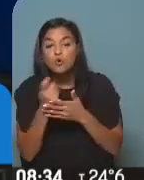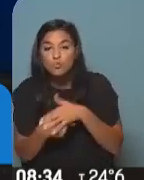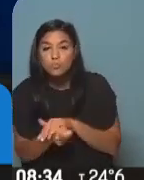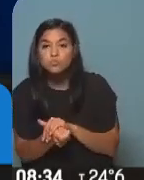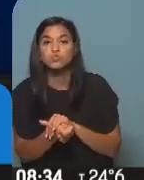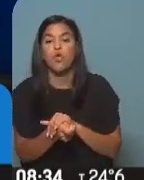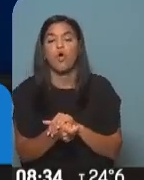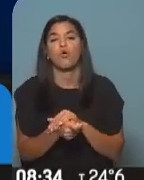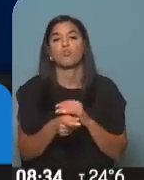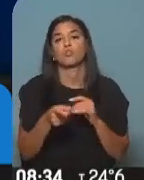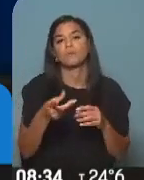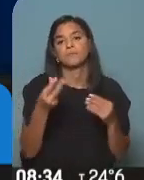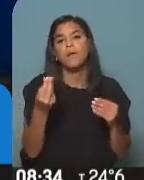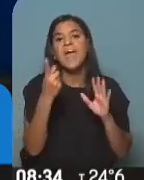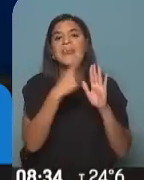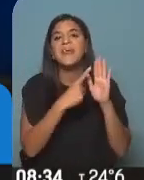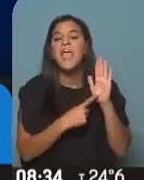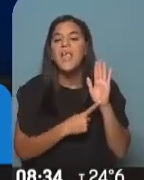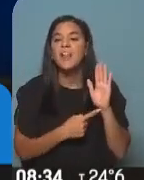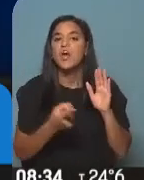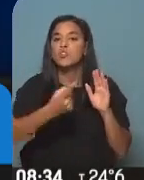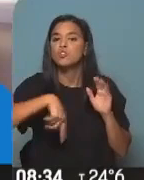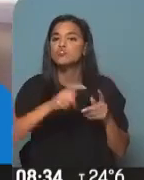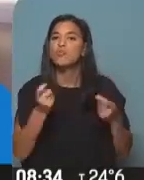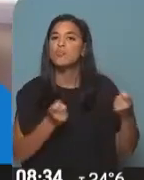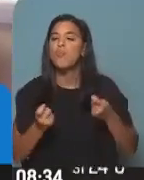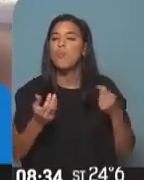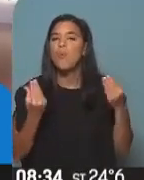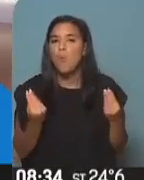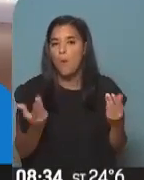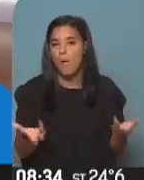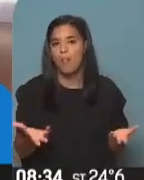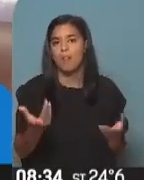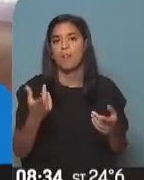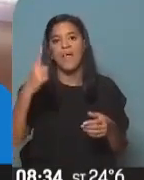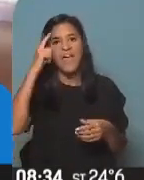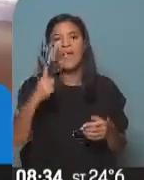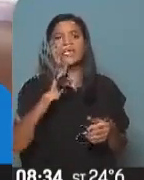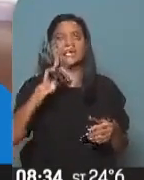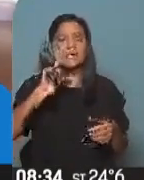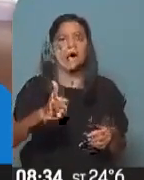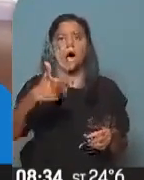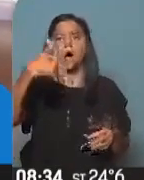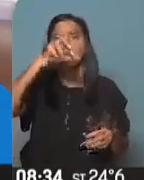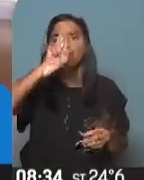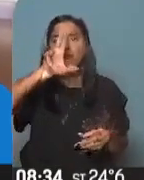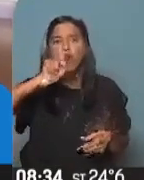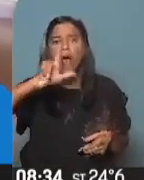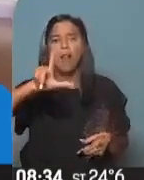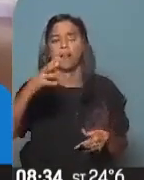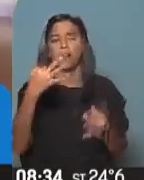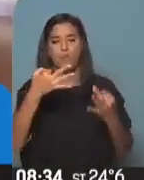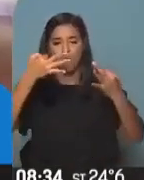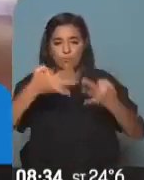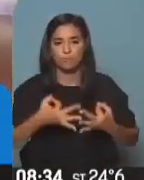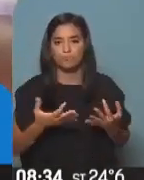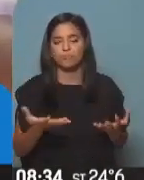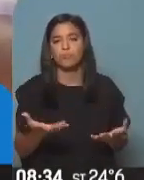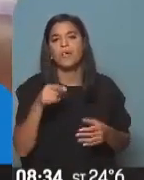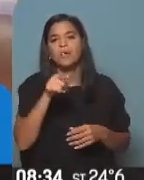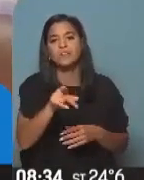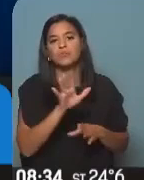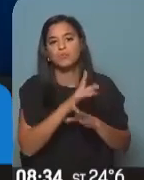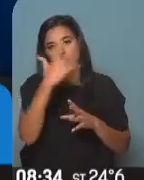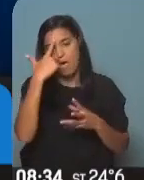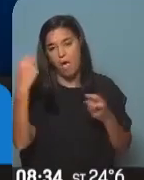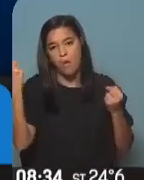con, bueno, cuáles son las reglas con las cuales nos vamos a mover, cuáles son las reglas de ética, de moral que los funcionarios se tienen que mover, y en esto no vamos a